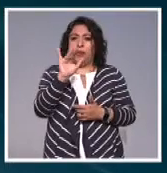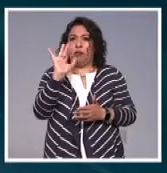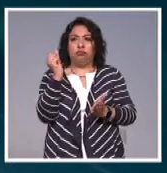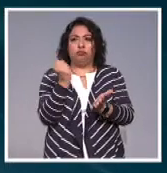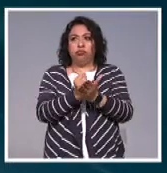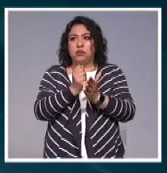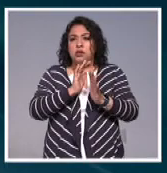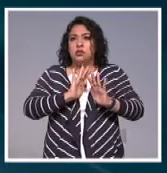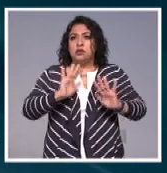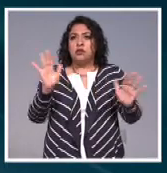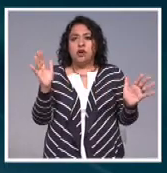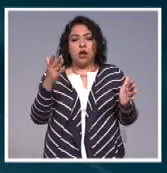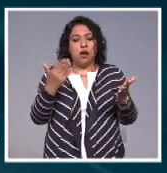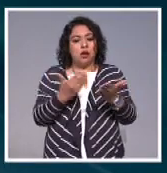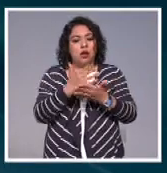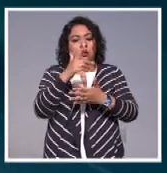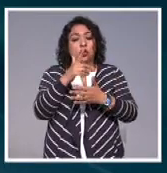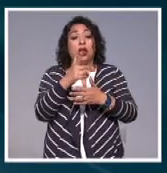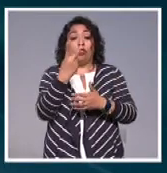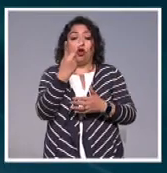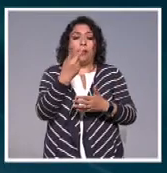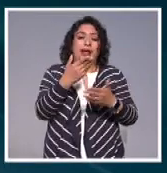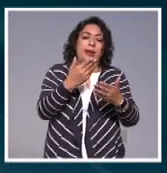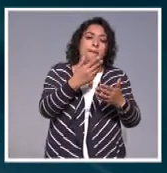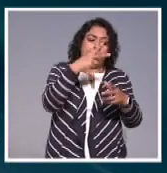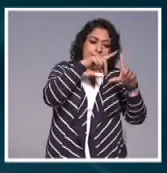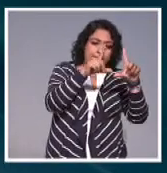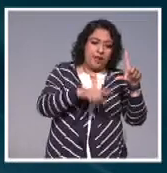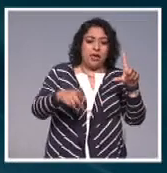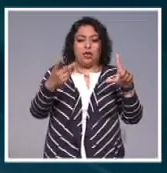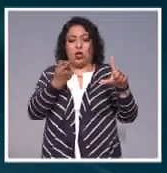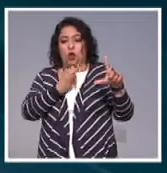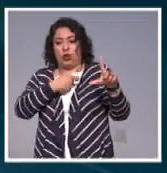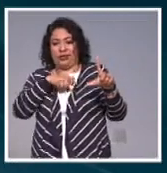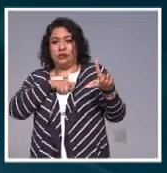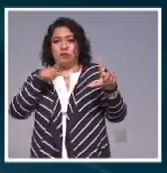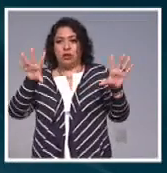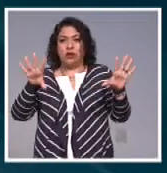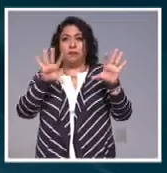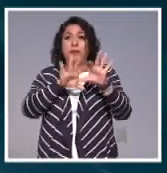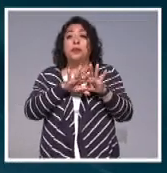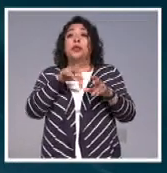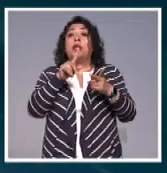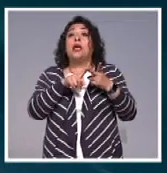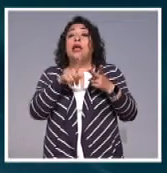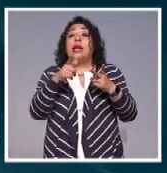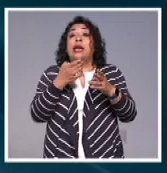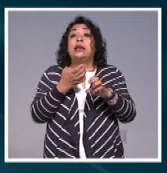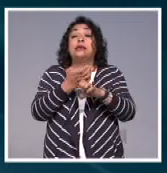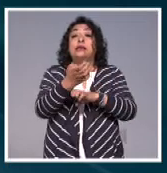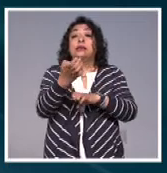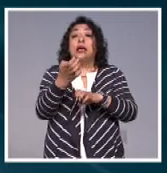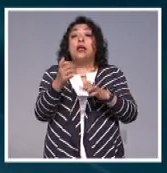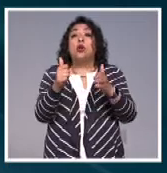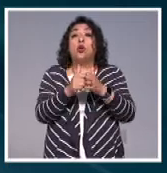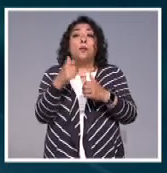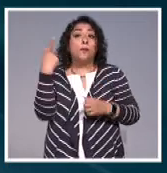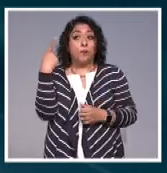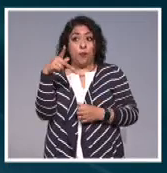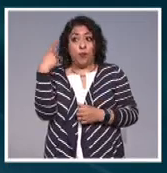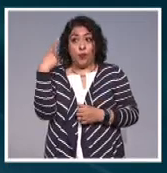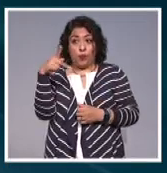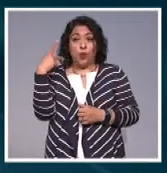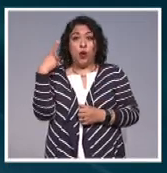declaratoria binacional con España, con Talavera de la Reina, y biestatal con Puebla, que